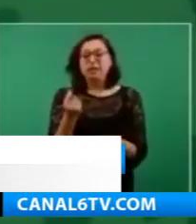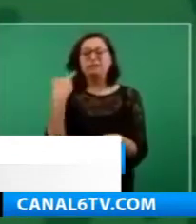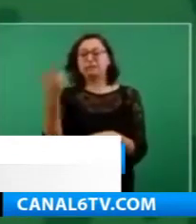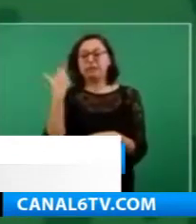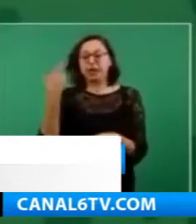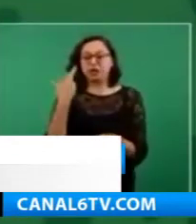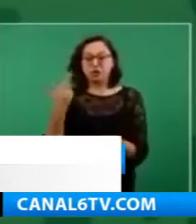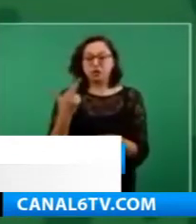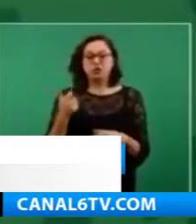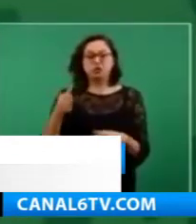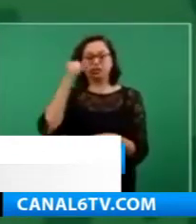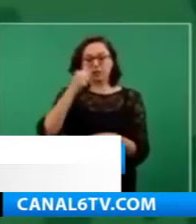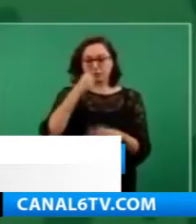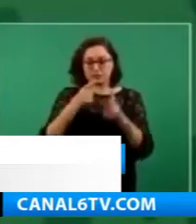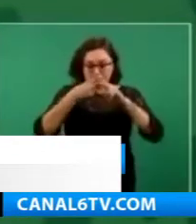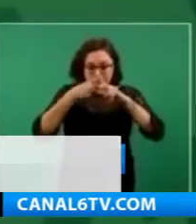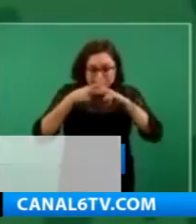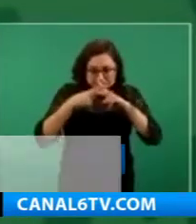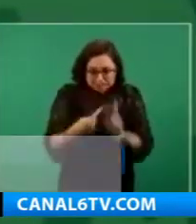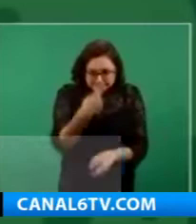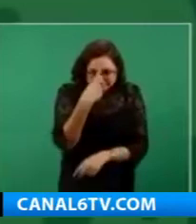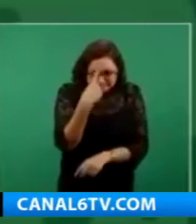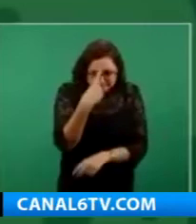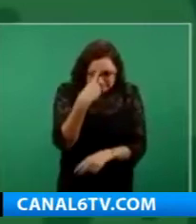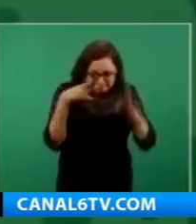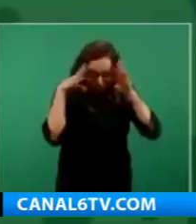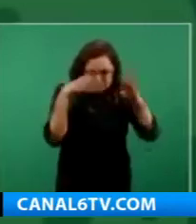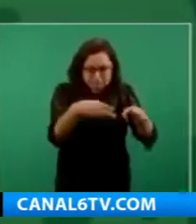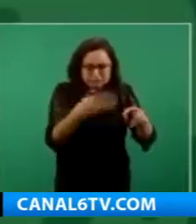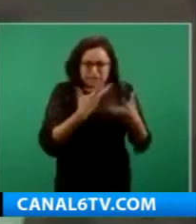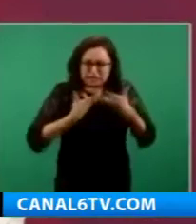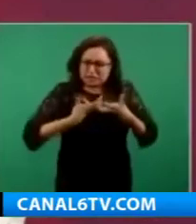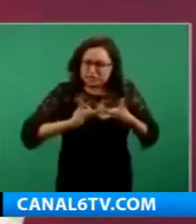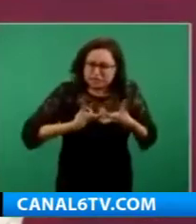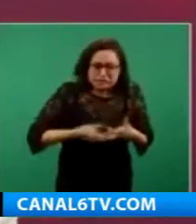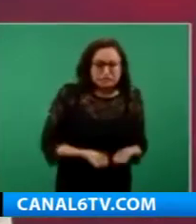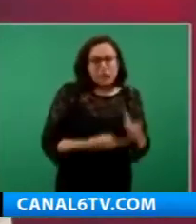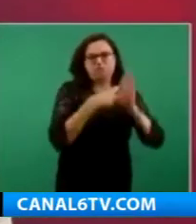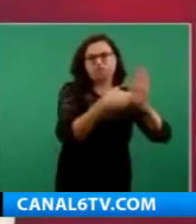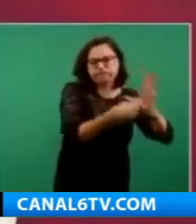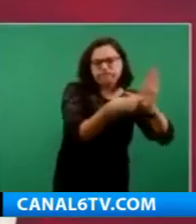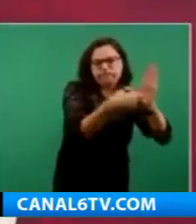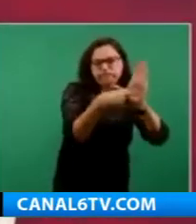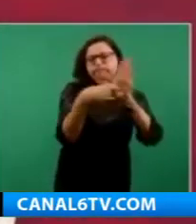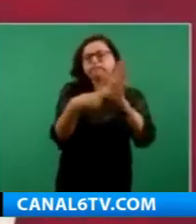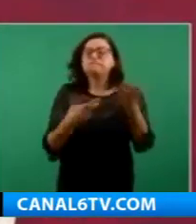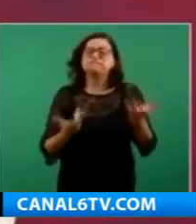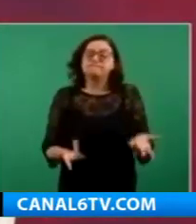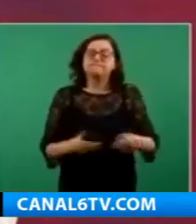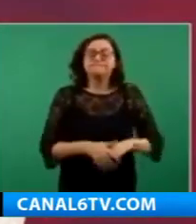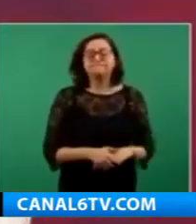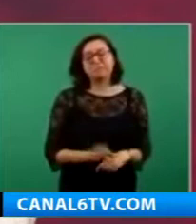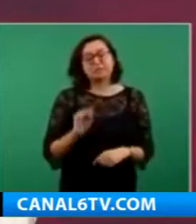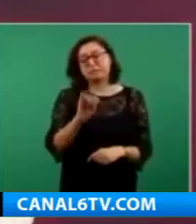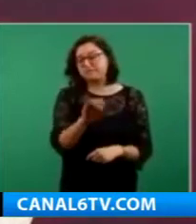afición por concentrarse en el lado más triste de la epidemia. Y pienso que en ese